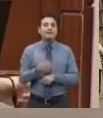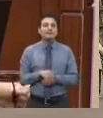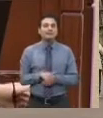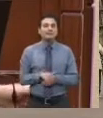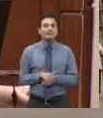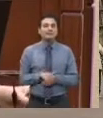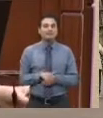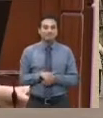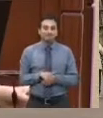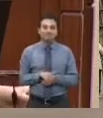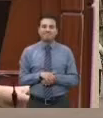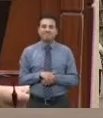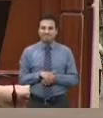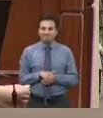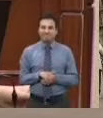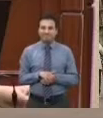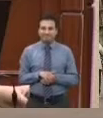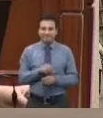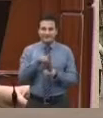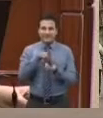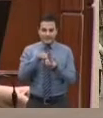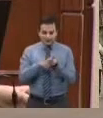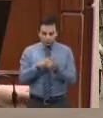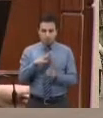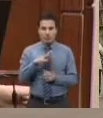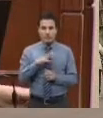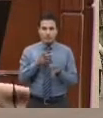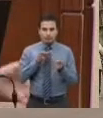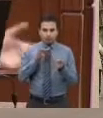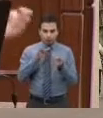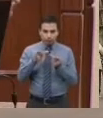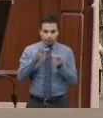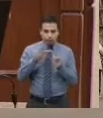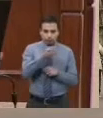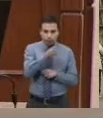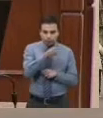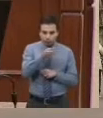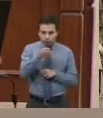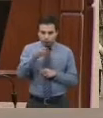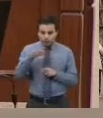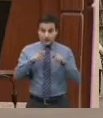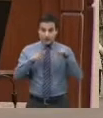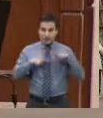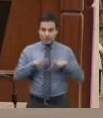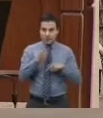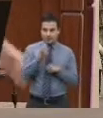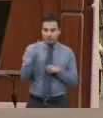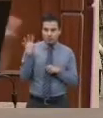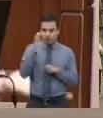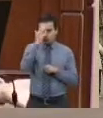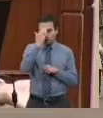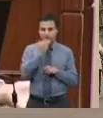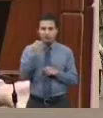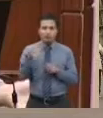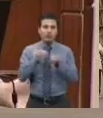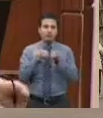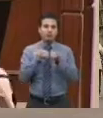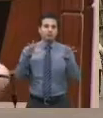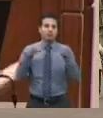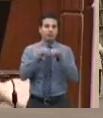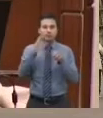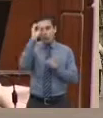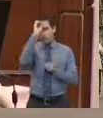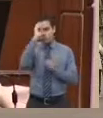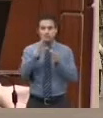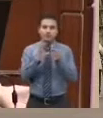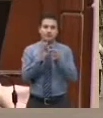acciones que denotan sistematicidad en la difusión de esa campaña propagandística a través de influencers, expresando una posición política